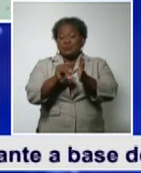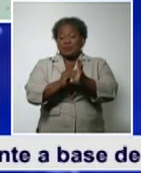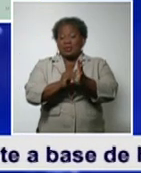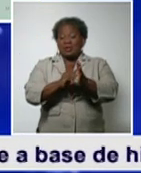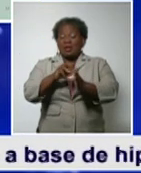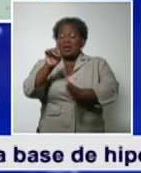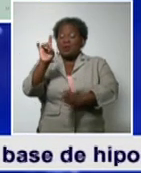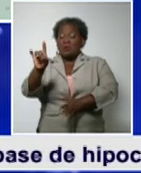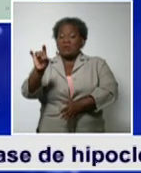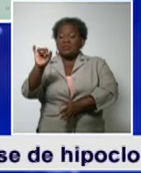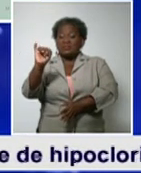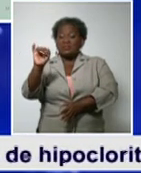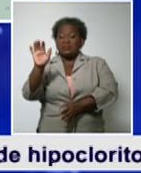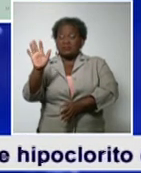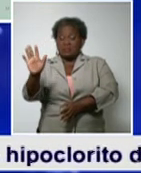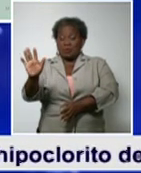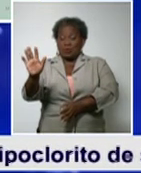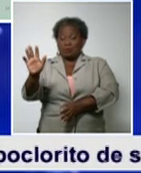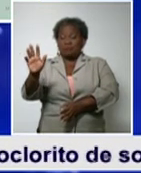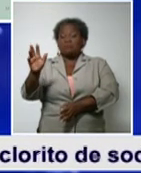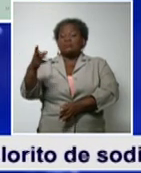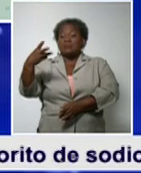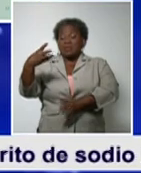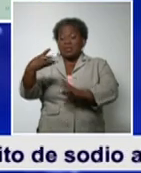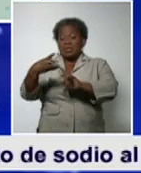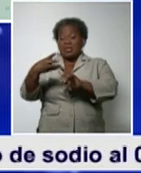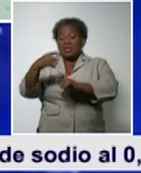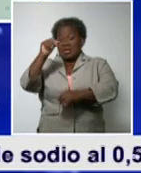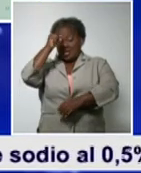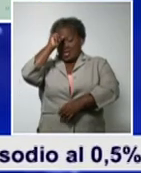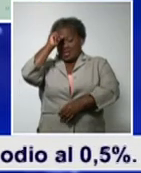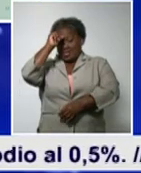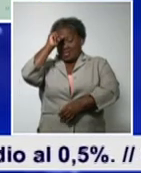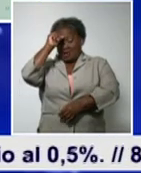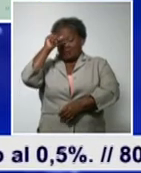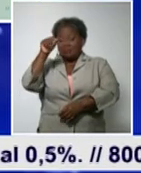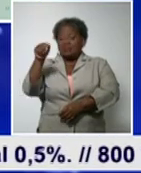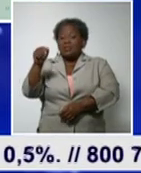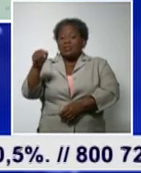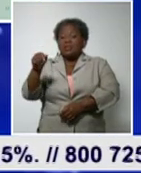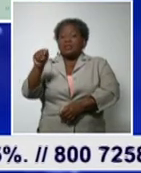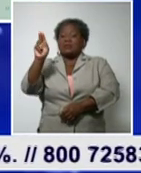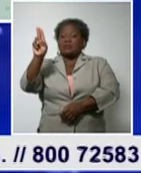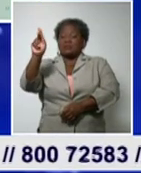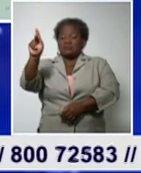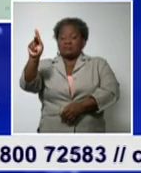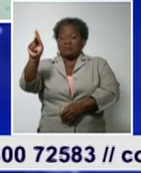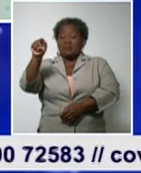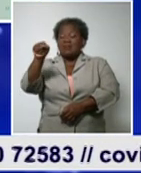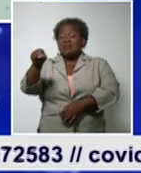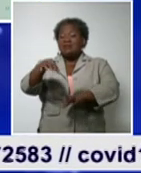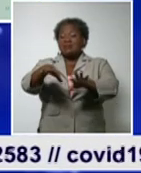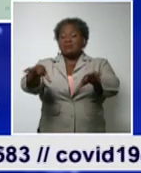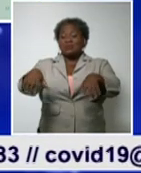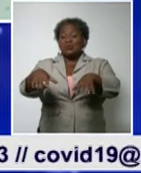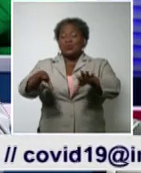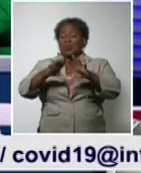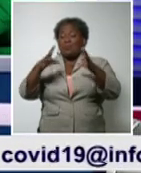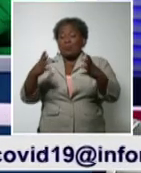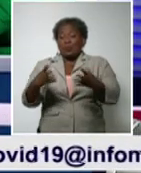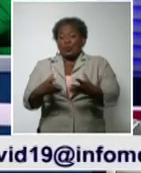178.965. Y después India con más de 156.000 y Reino Unido. Esta es la situación del mundo, Mejía.